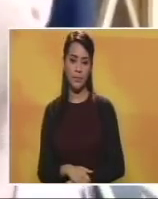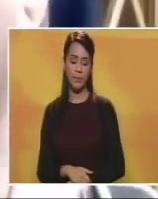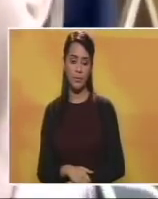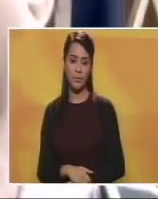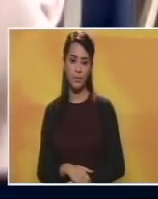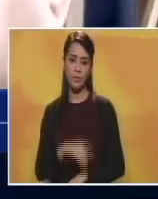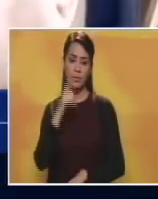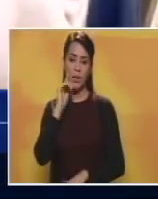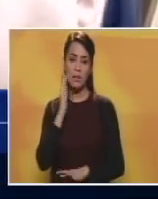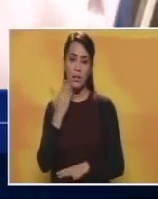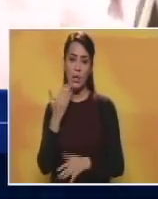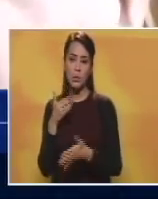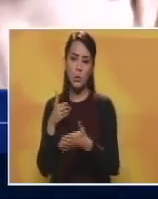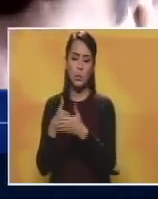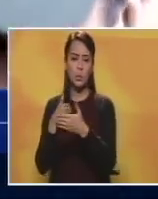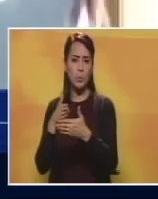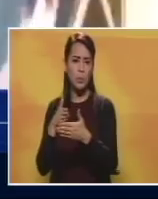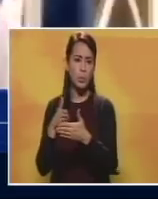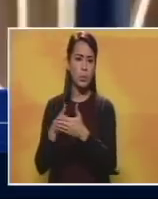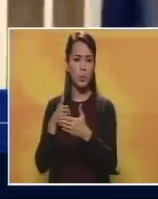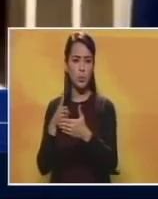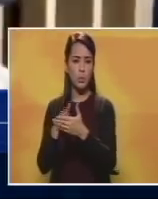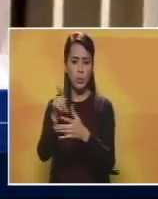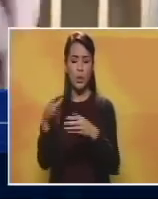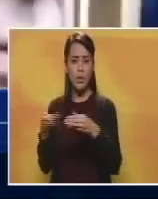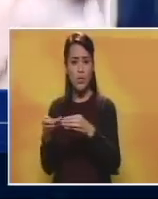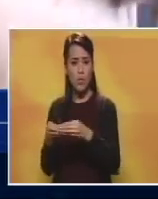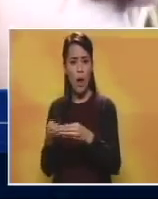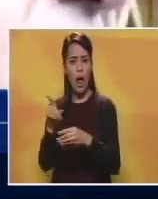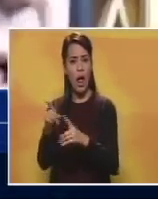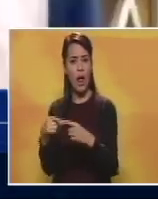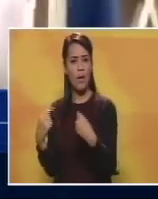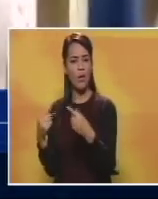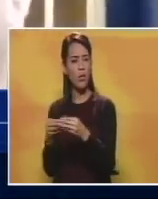habrían intentado someterlas a una red de prostitución